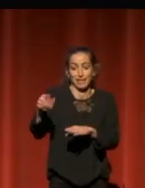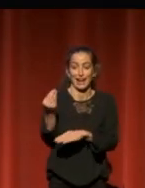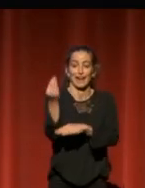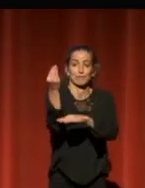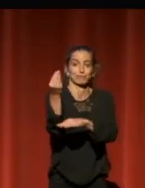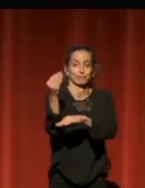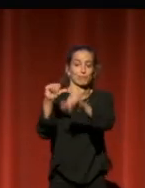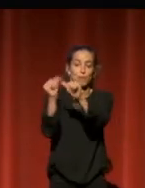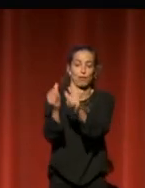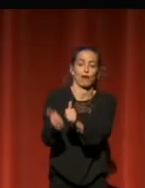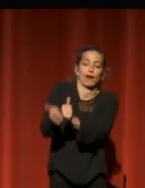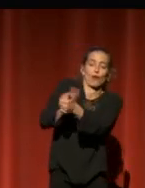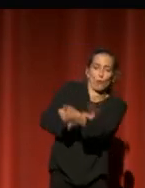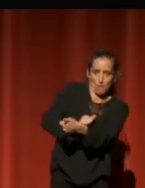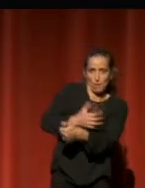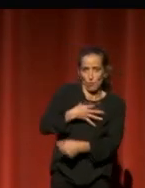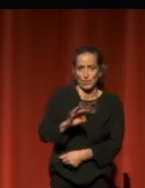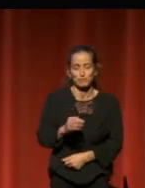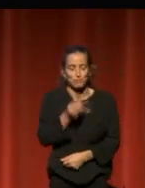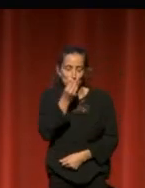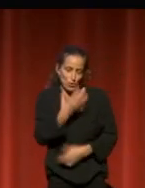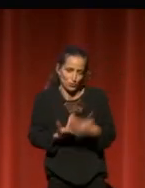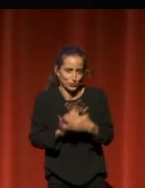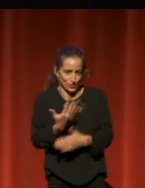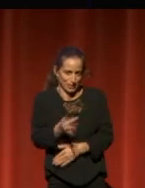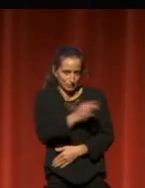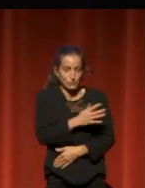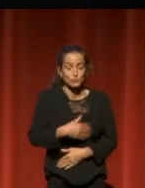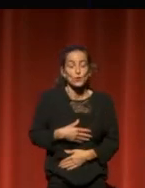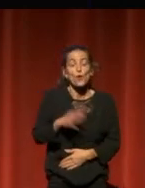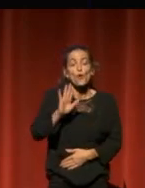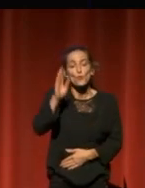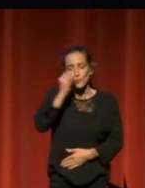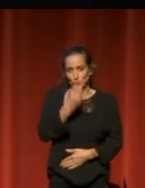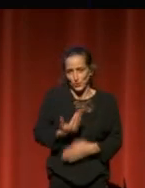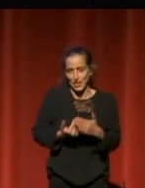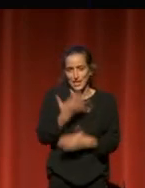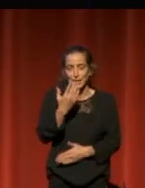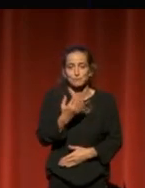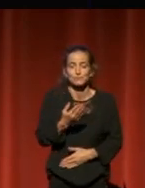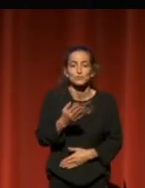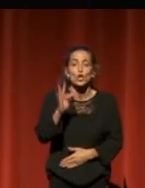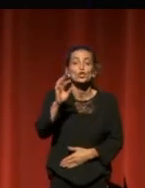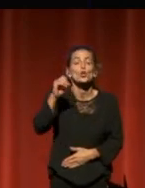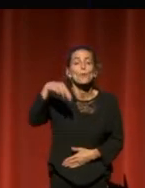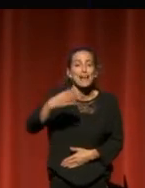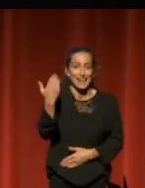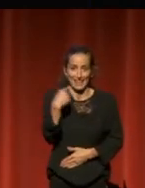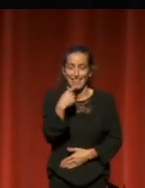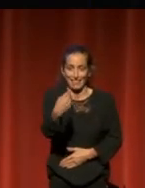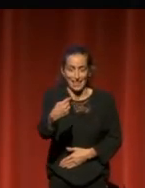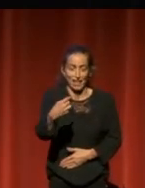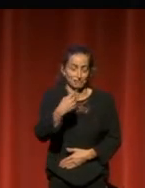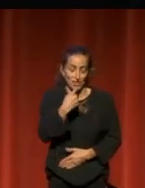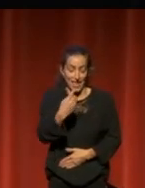cuando quieras. Bueno, buenos días. Ya lo decía Ton ayer, decía que en España somos capaces de hacer las cosas